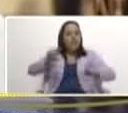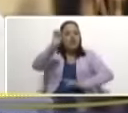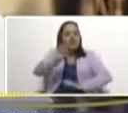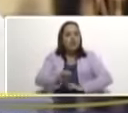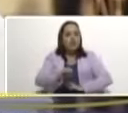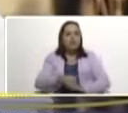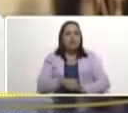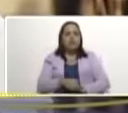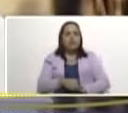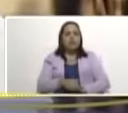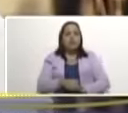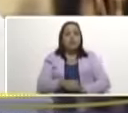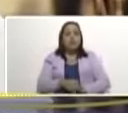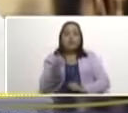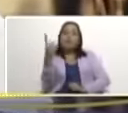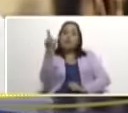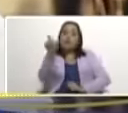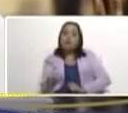Venezuela.